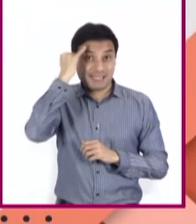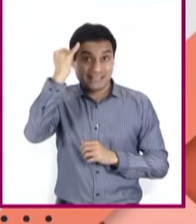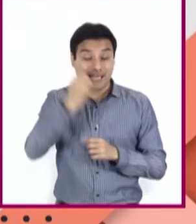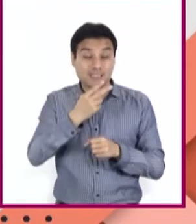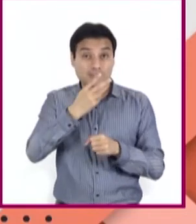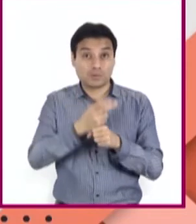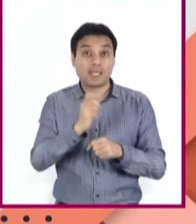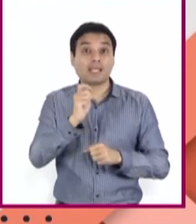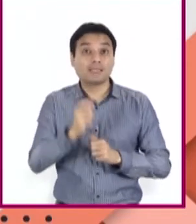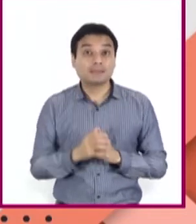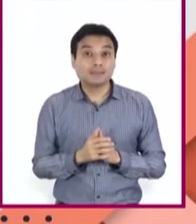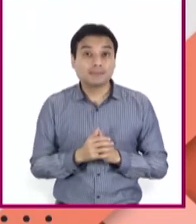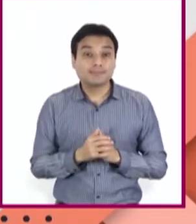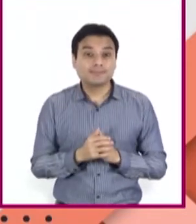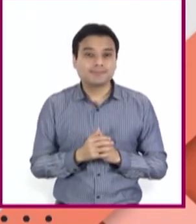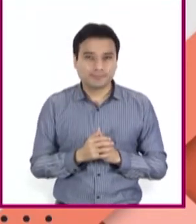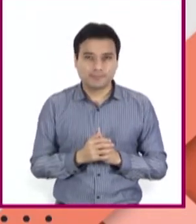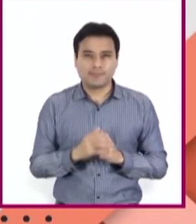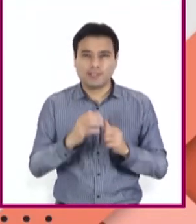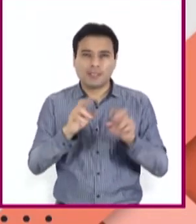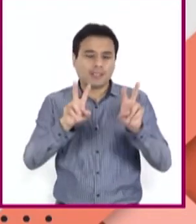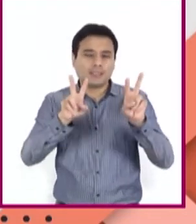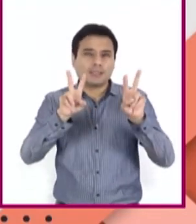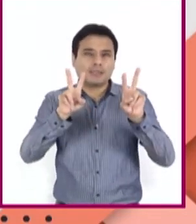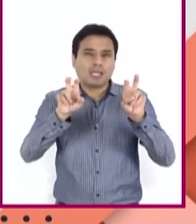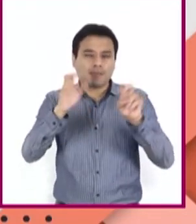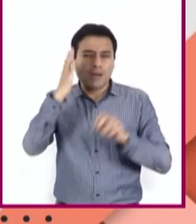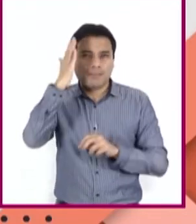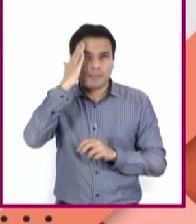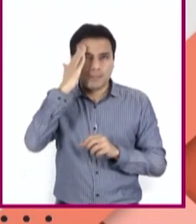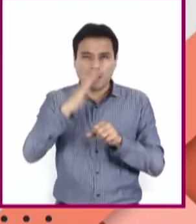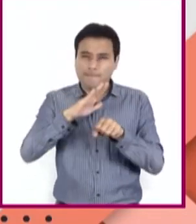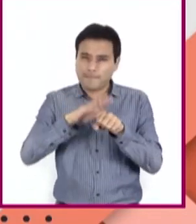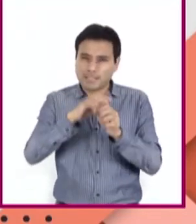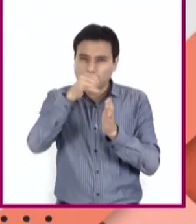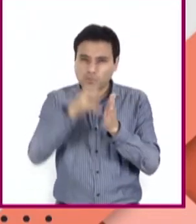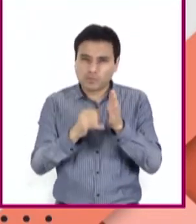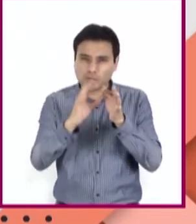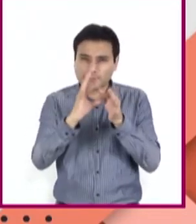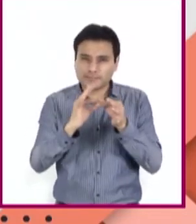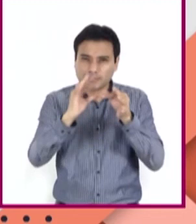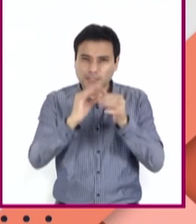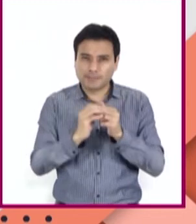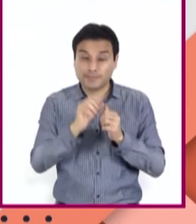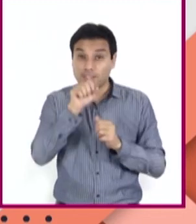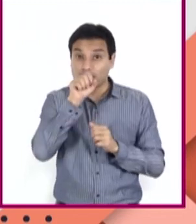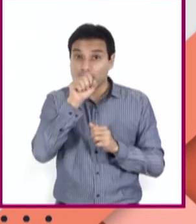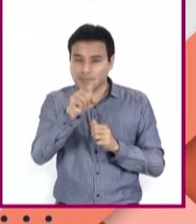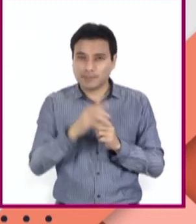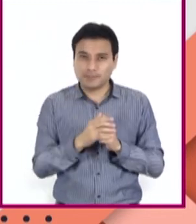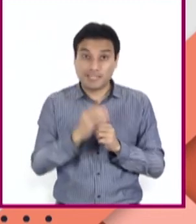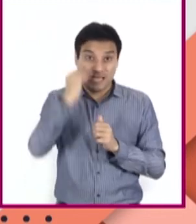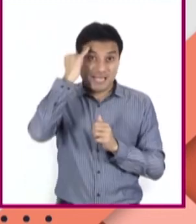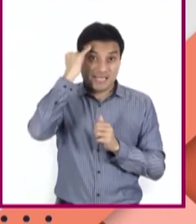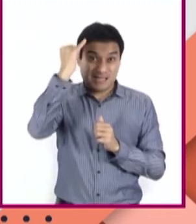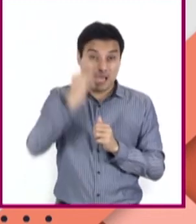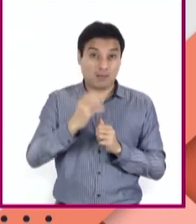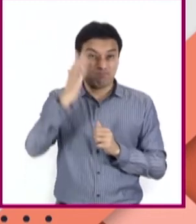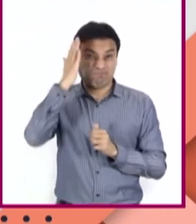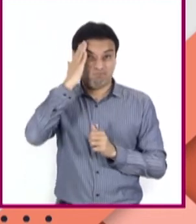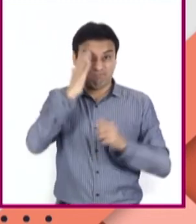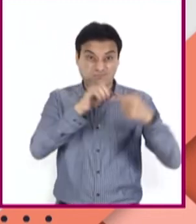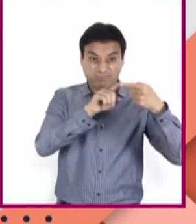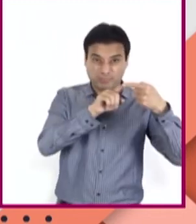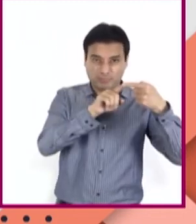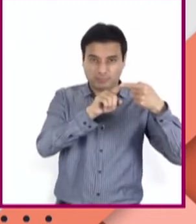secundarias expresan detalles sobre el tema principal, complementan o sustentan la información de